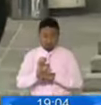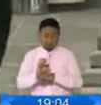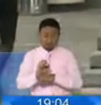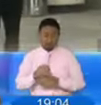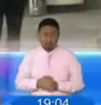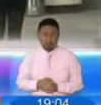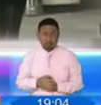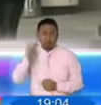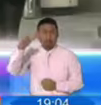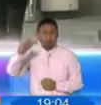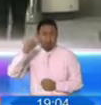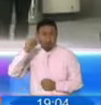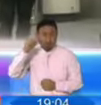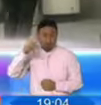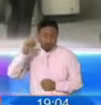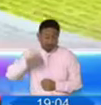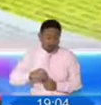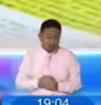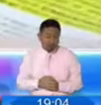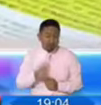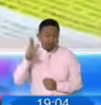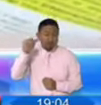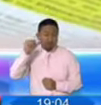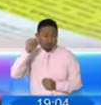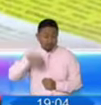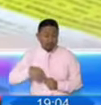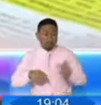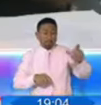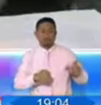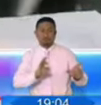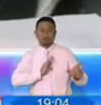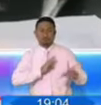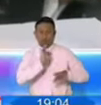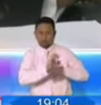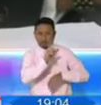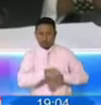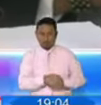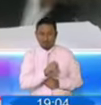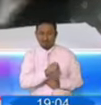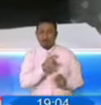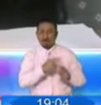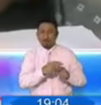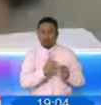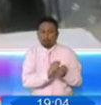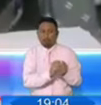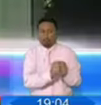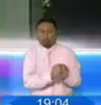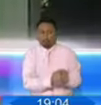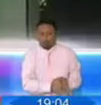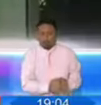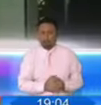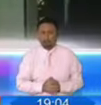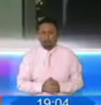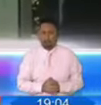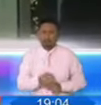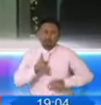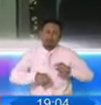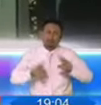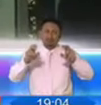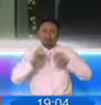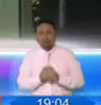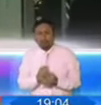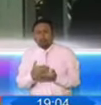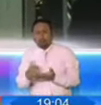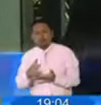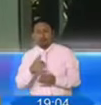audio divulgado es efectivamente el mismo que un perito ecuatoriano buscaba alterar en nombres y circunstancias. Omite circunstancias, omite